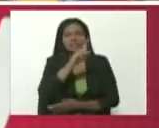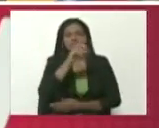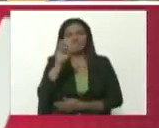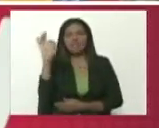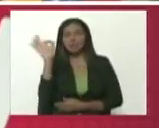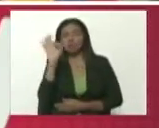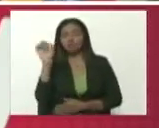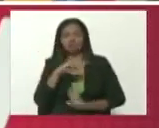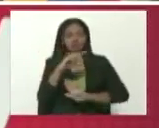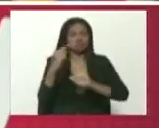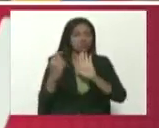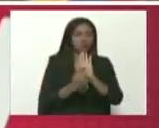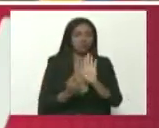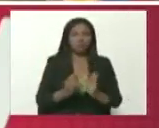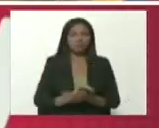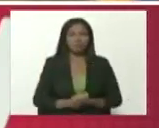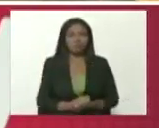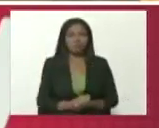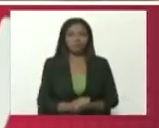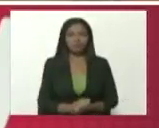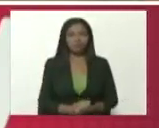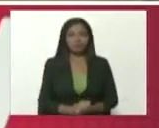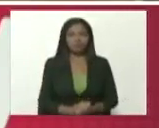camarada presidente.